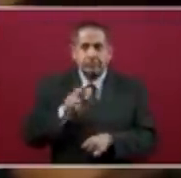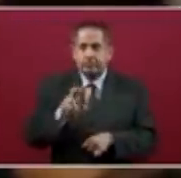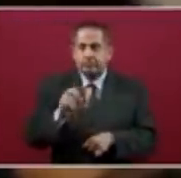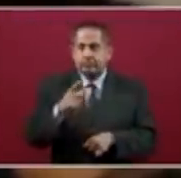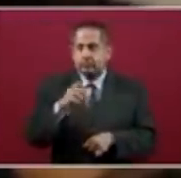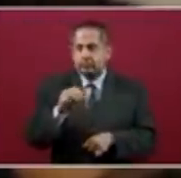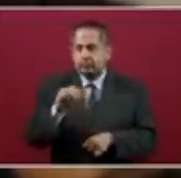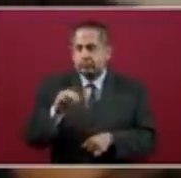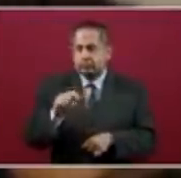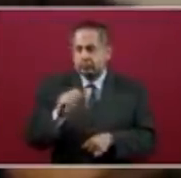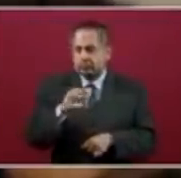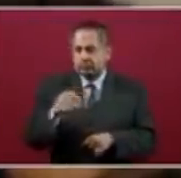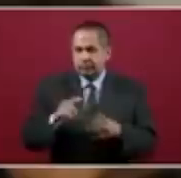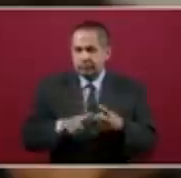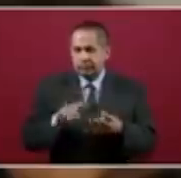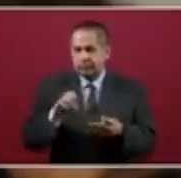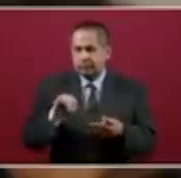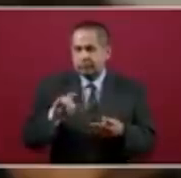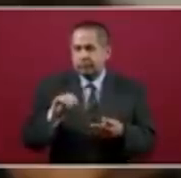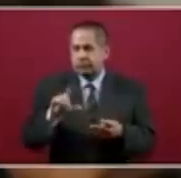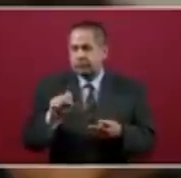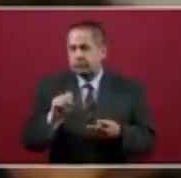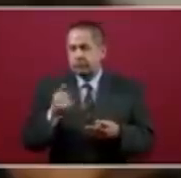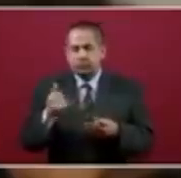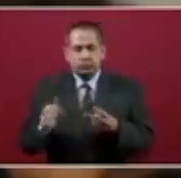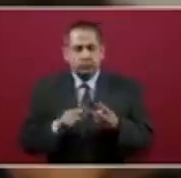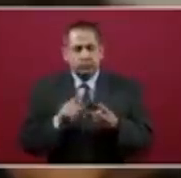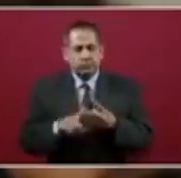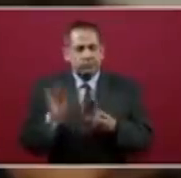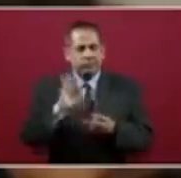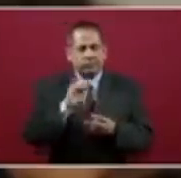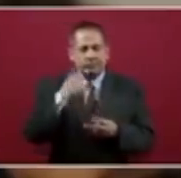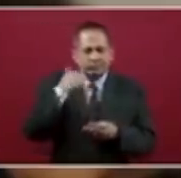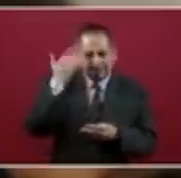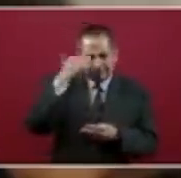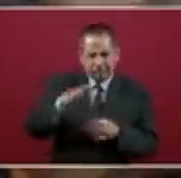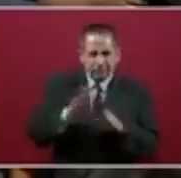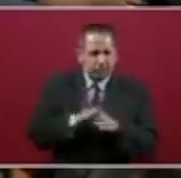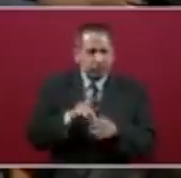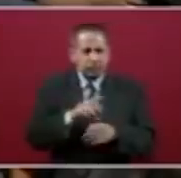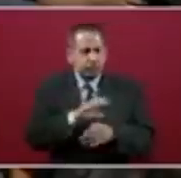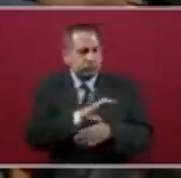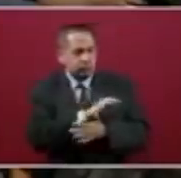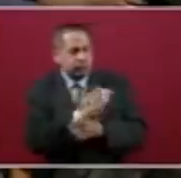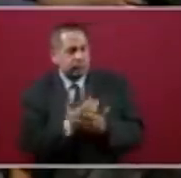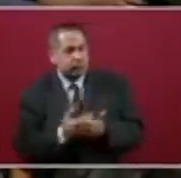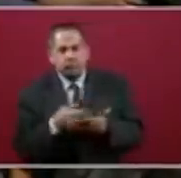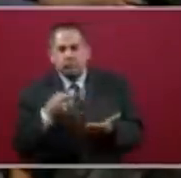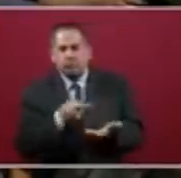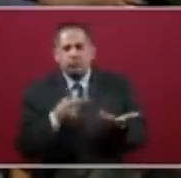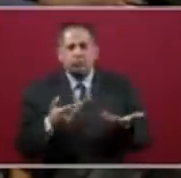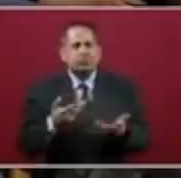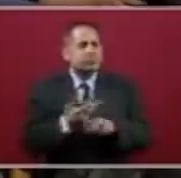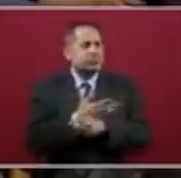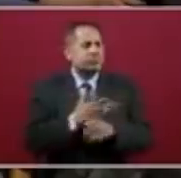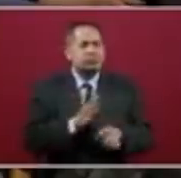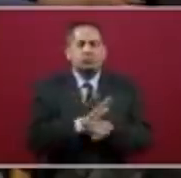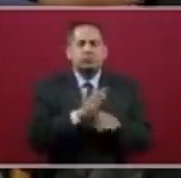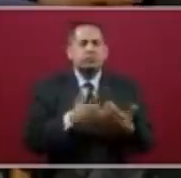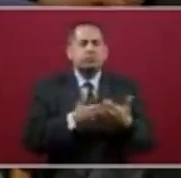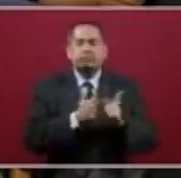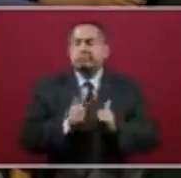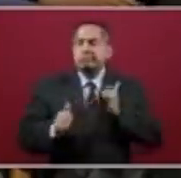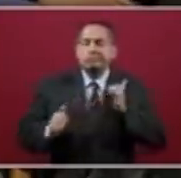Montemayor, Emilio Lozoya. Y si pudiéramos saber qué tipo de contratos existen, qué empresas se beneficiaron,